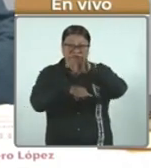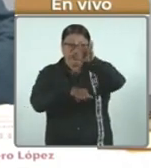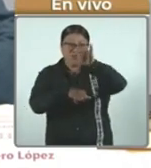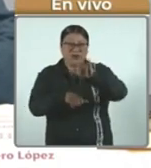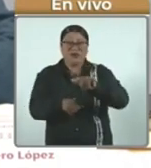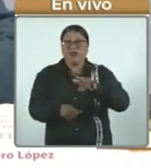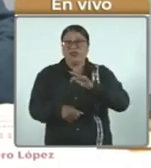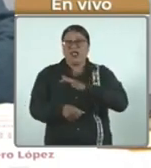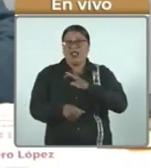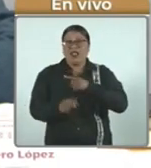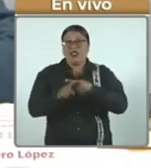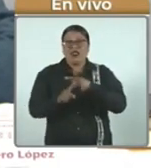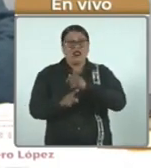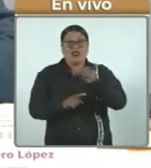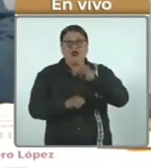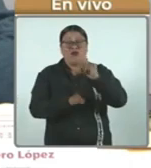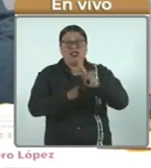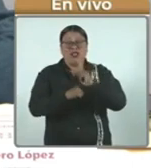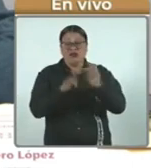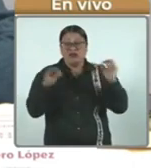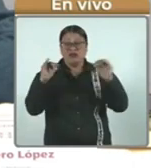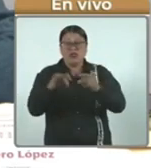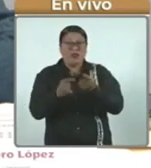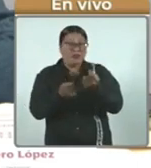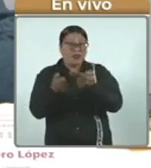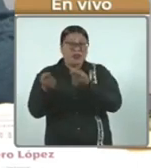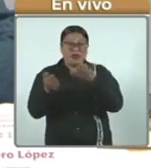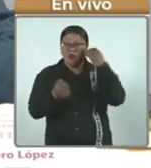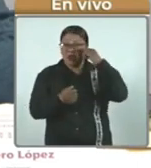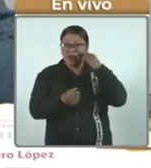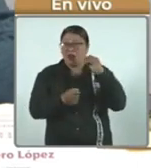vienen ocupados por extranjeros. Muy poquitos oaxaqueños volamos.